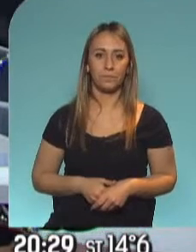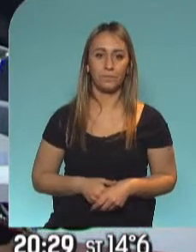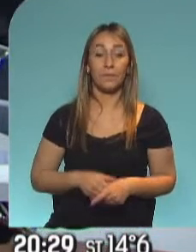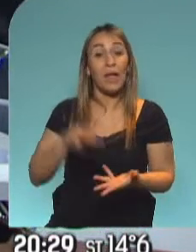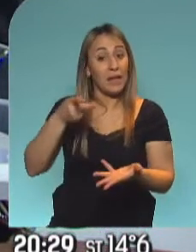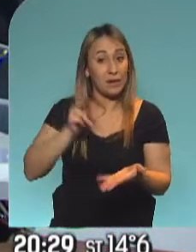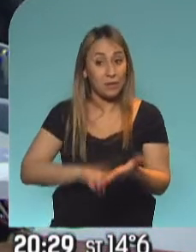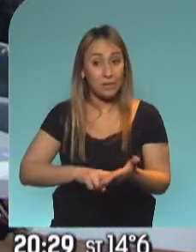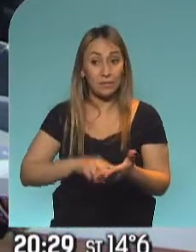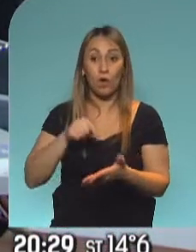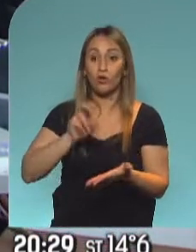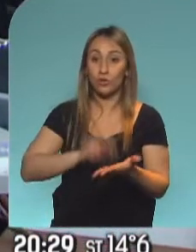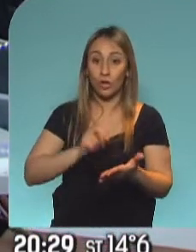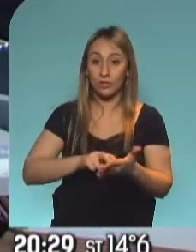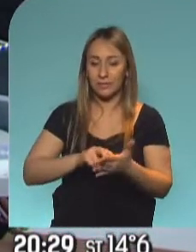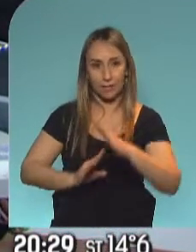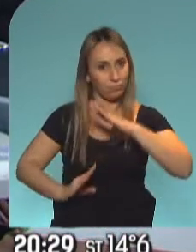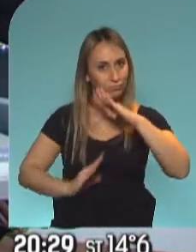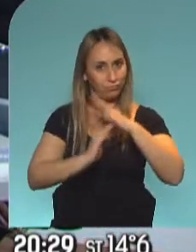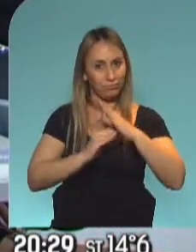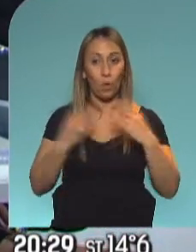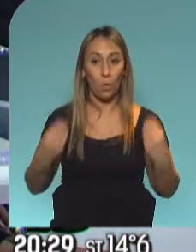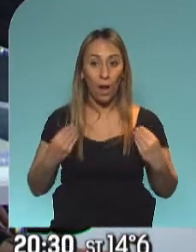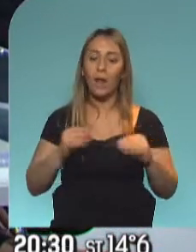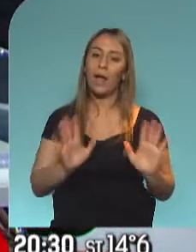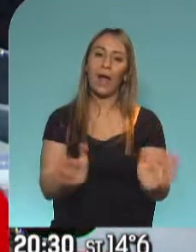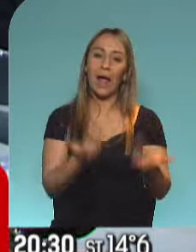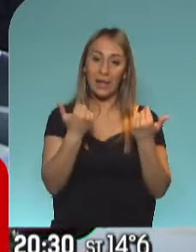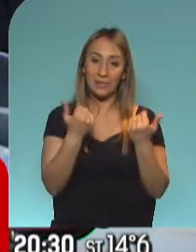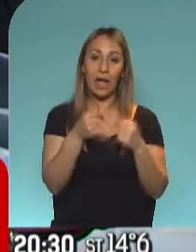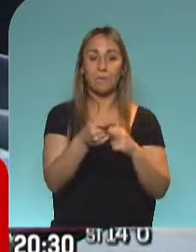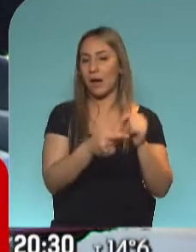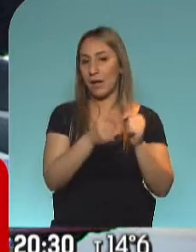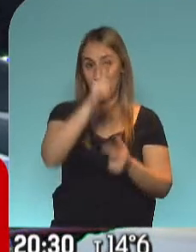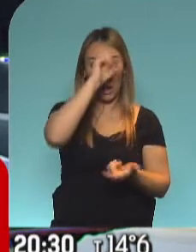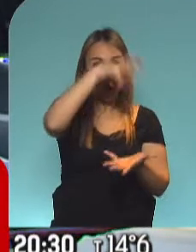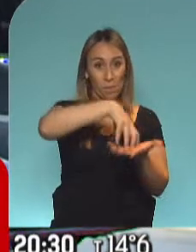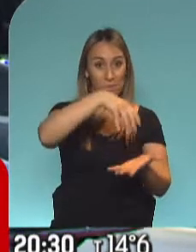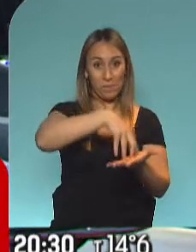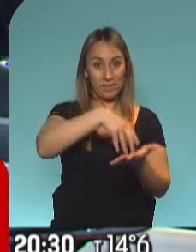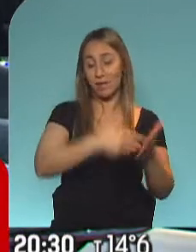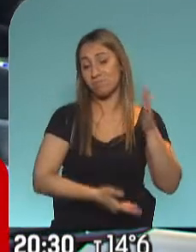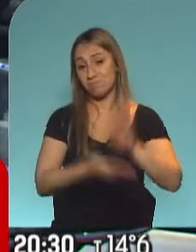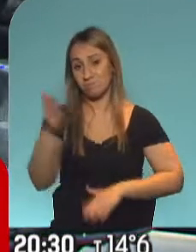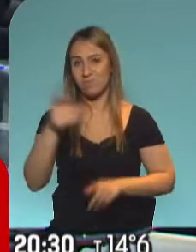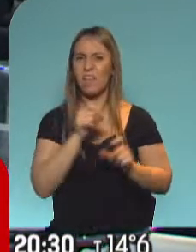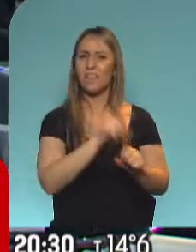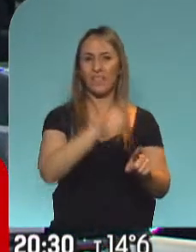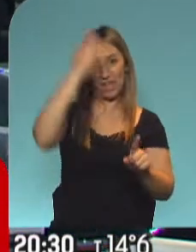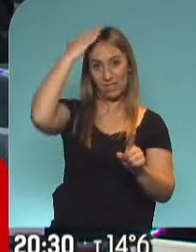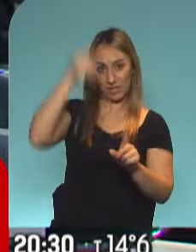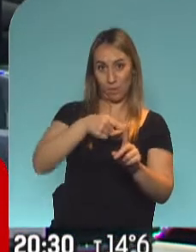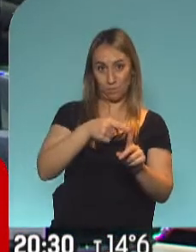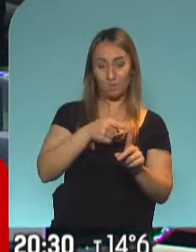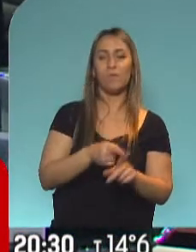Tenemos una de las noticias de la tarde, tienen que ver con el alta médica, por lo menos para irse de la clínica donde estaba internada, de Donald Trump. Sí, así es, Gaby, y ya se está